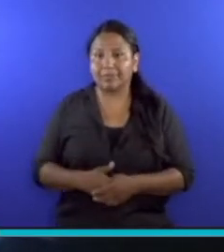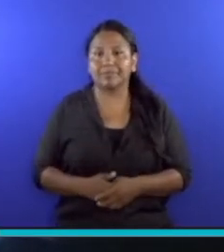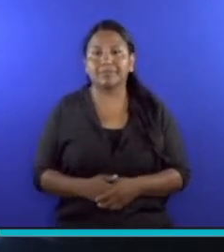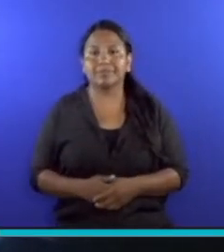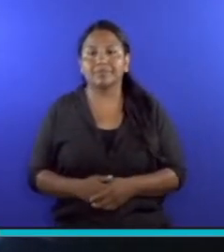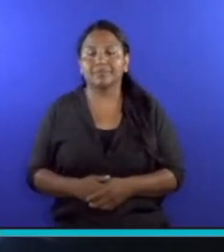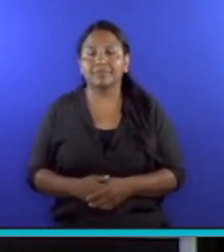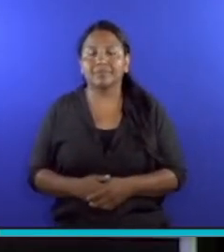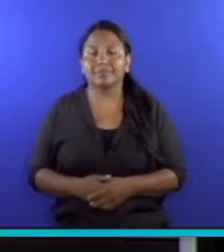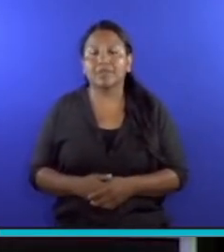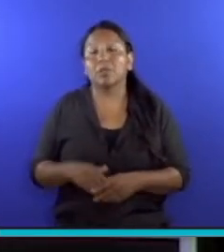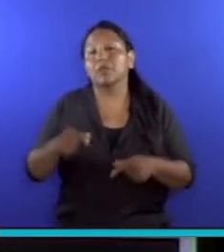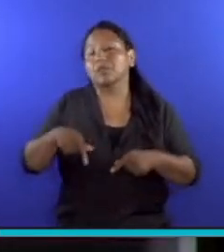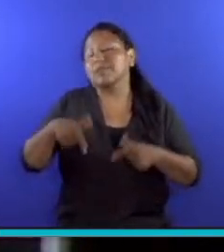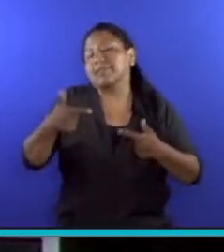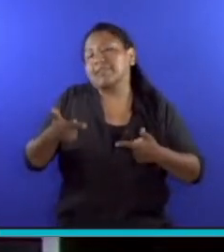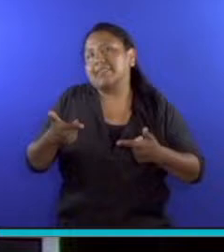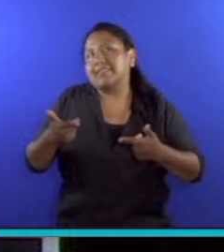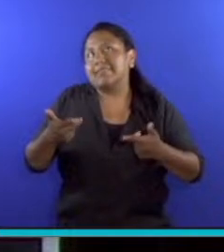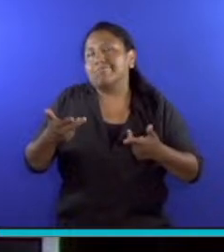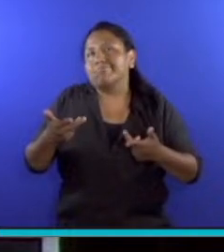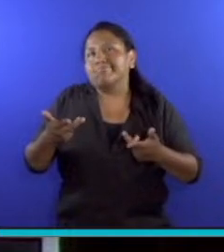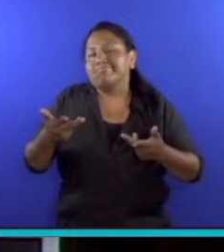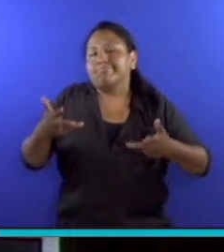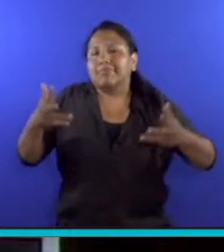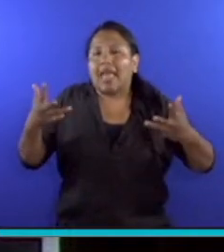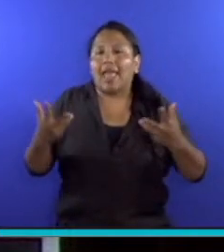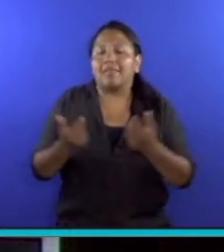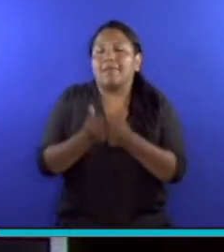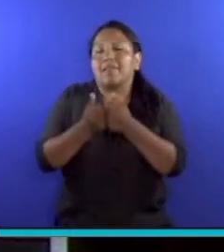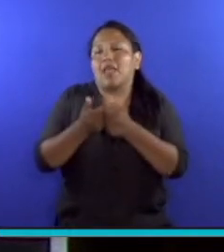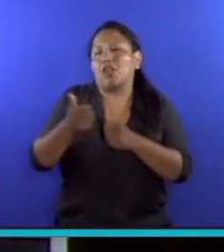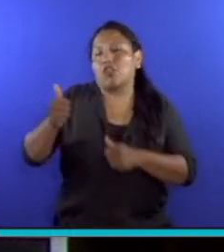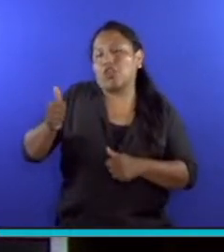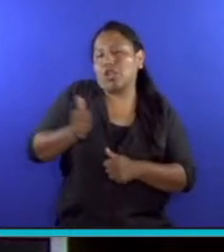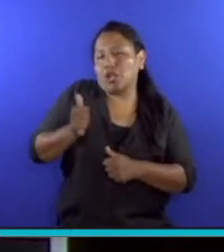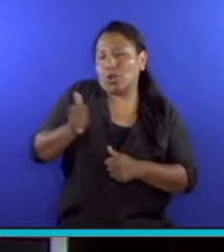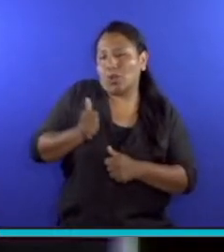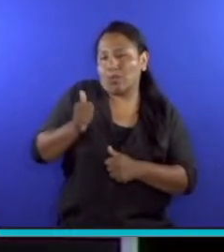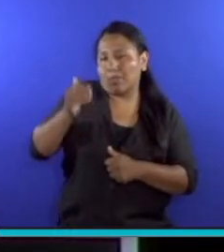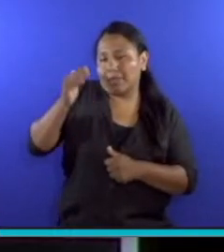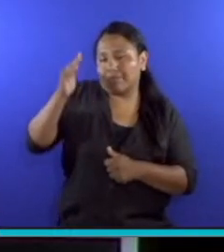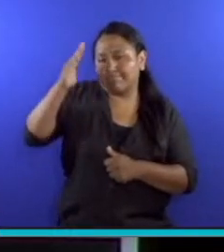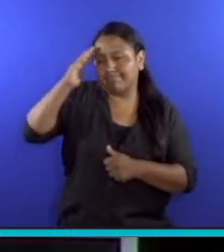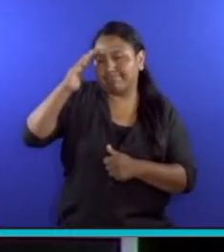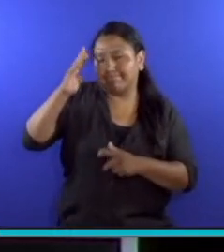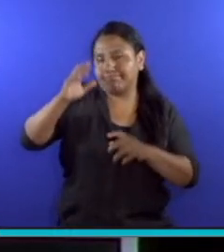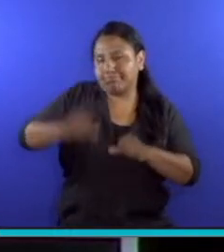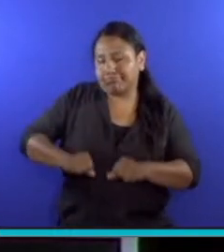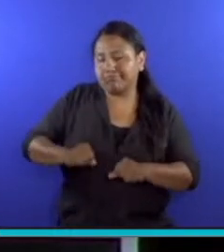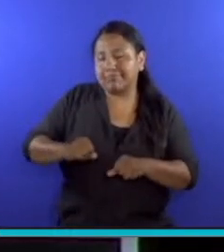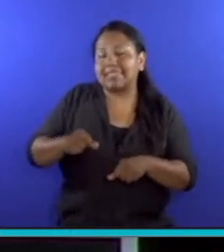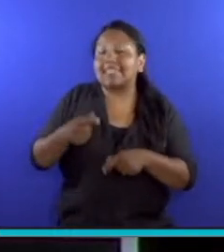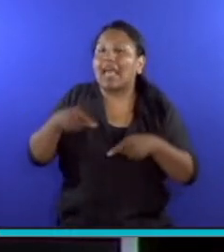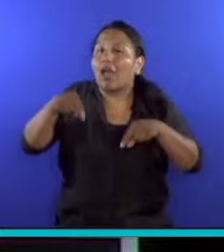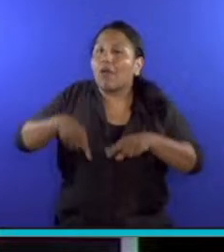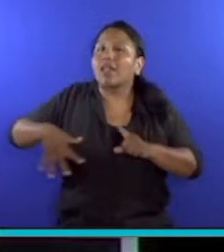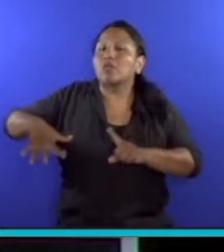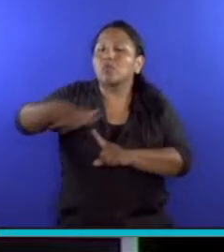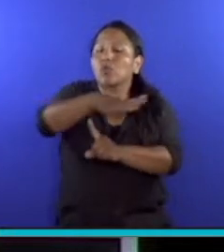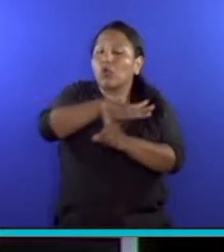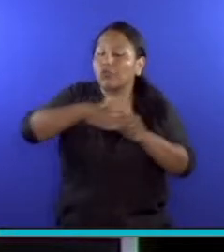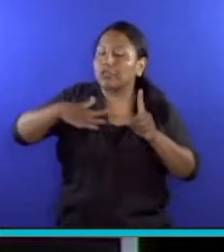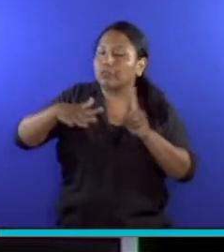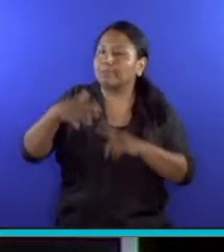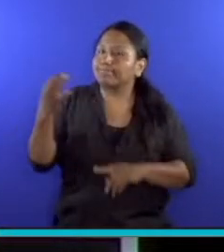este aniversario del golpe se da en un contexto muy particular, en donde la